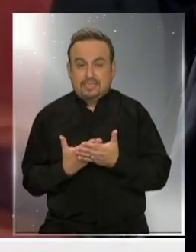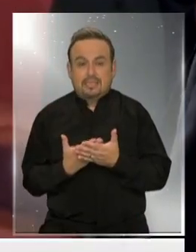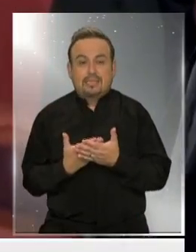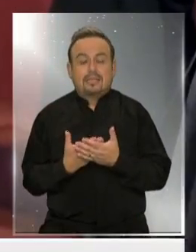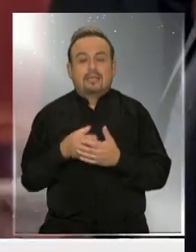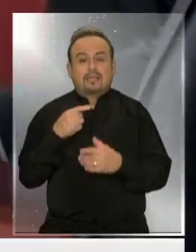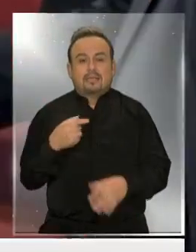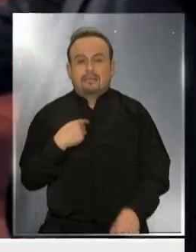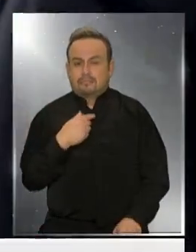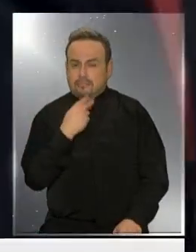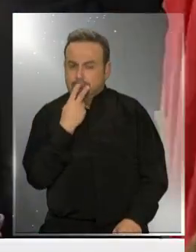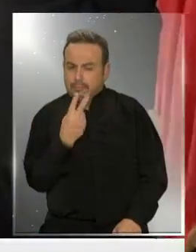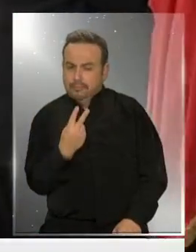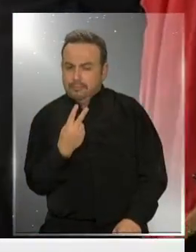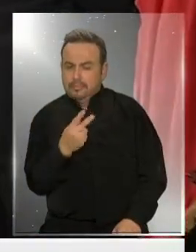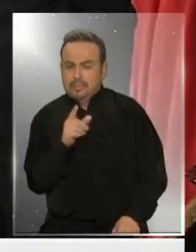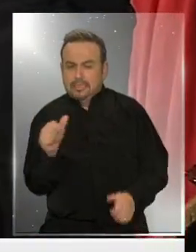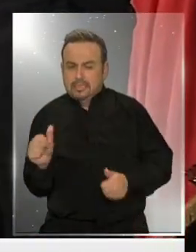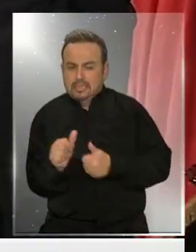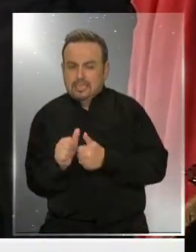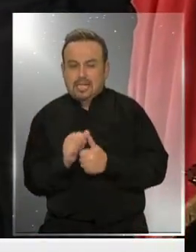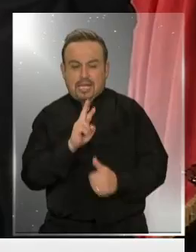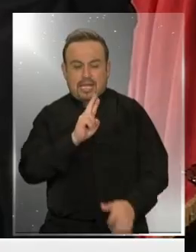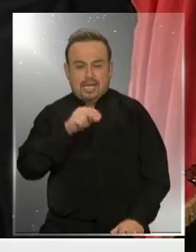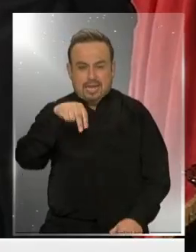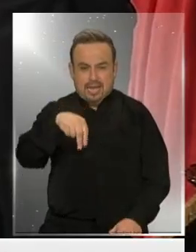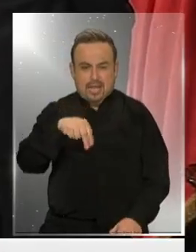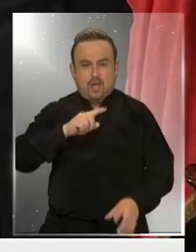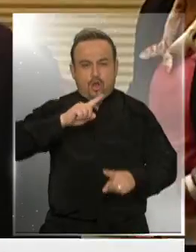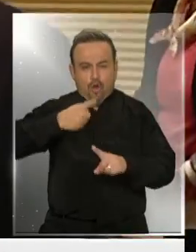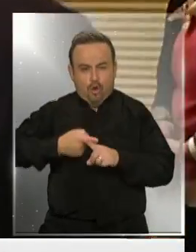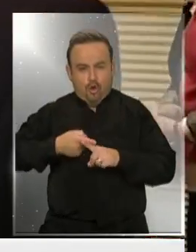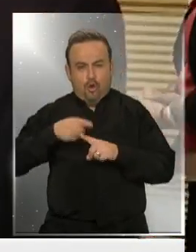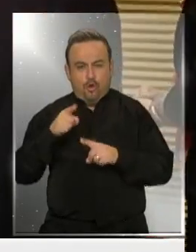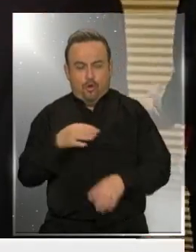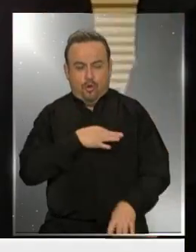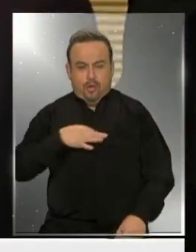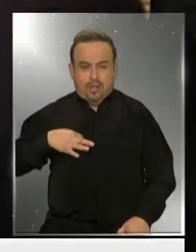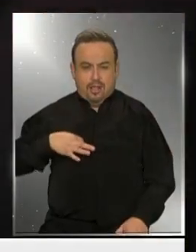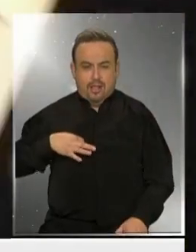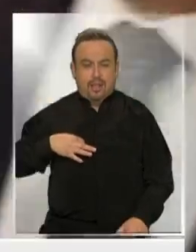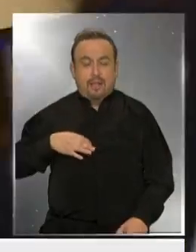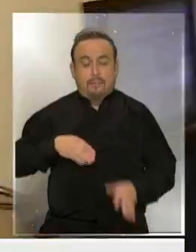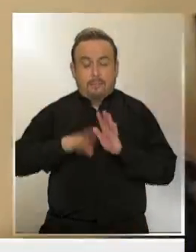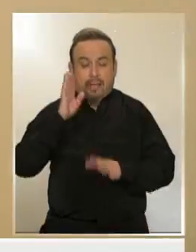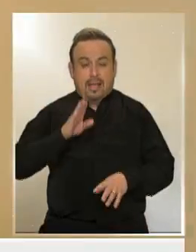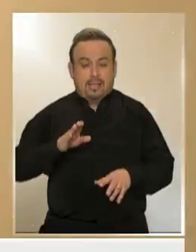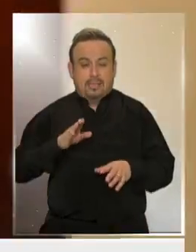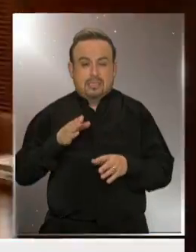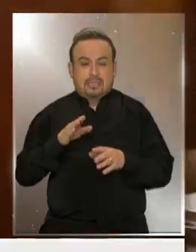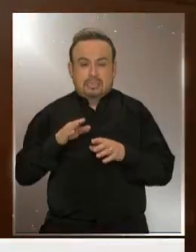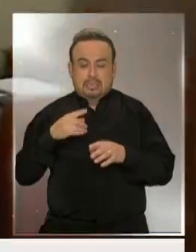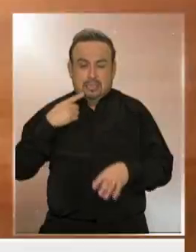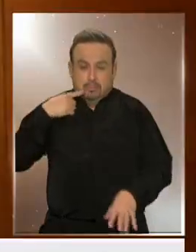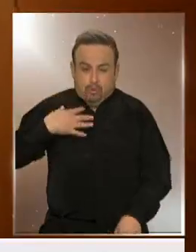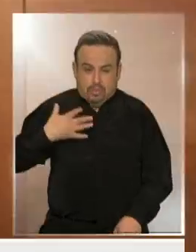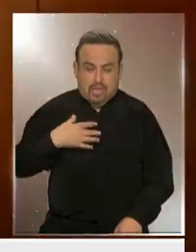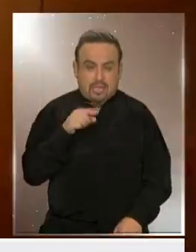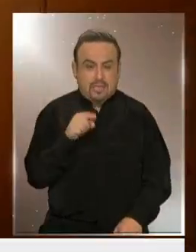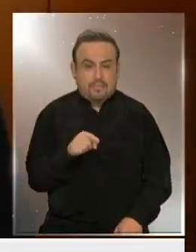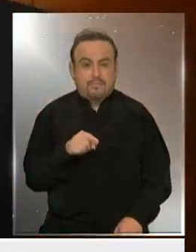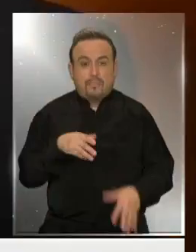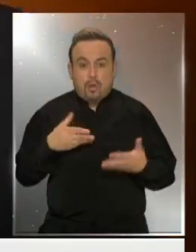miraba con recelo que un supuesto cercano a Renovación Nacional se instalara en uno de los ministerios sectoriales más influyentes. Lo cierto es que